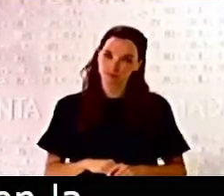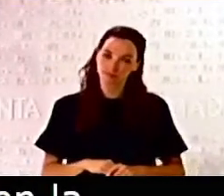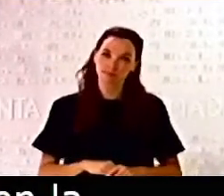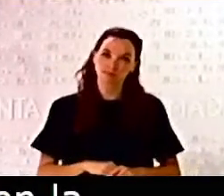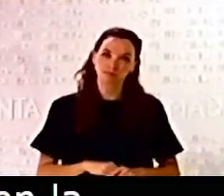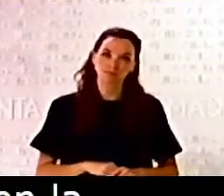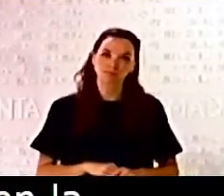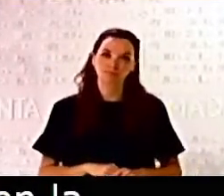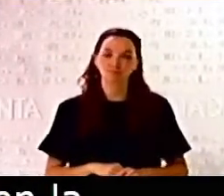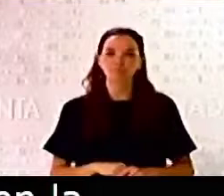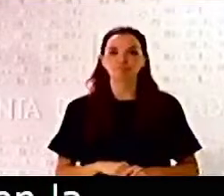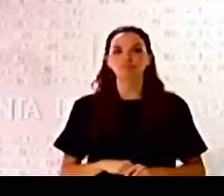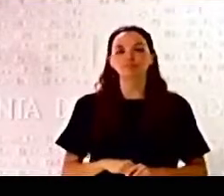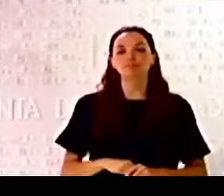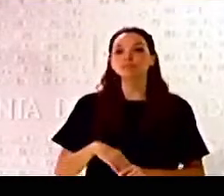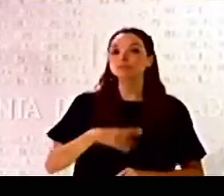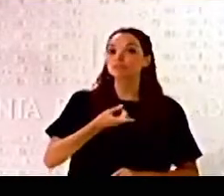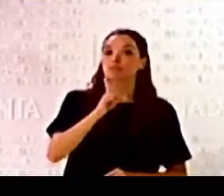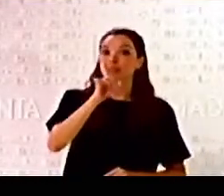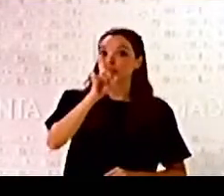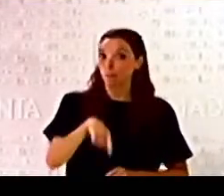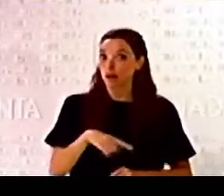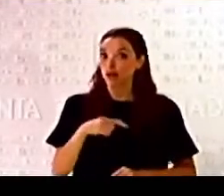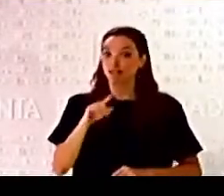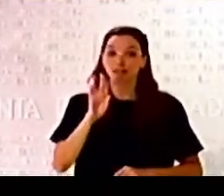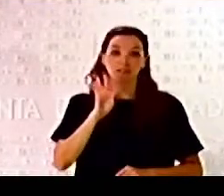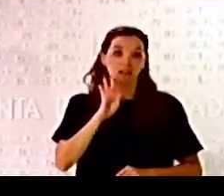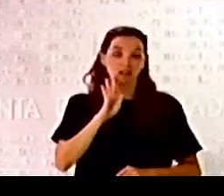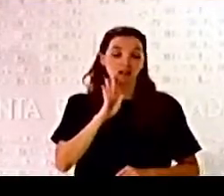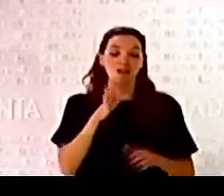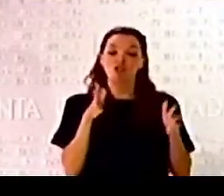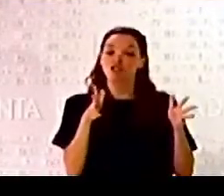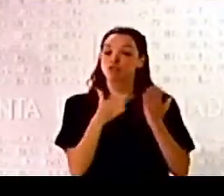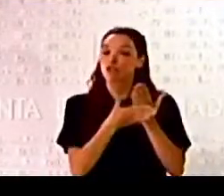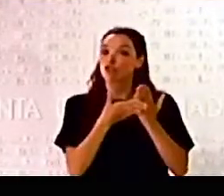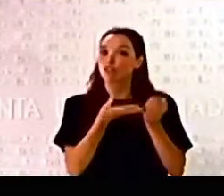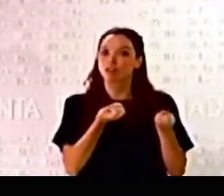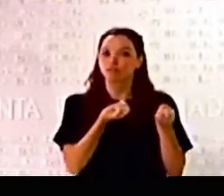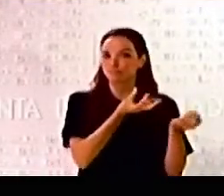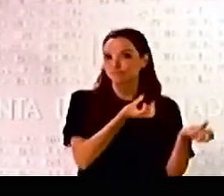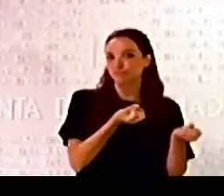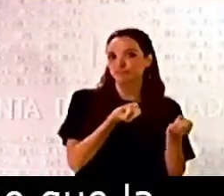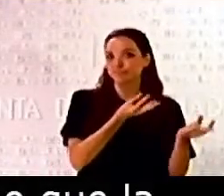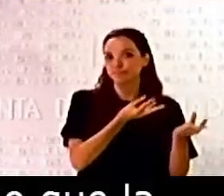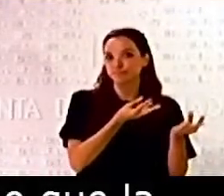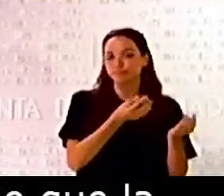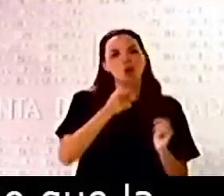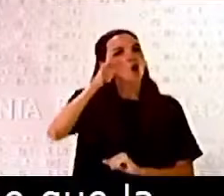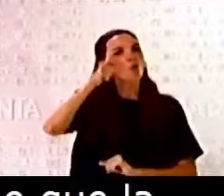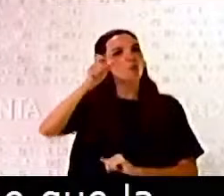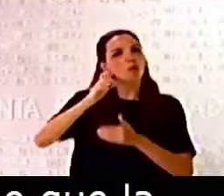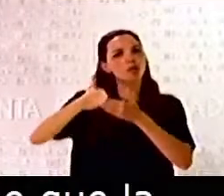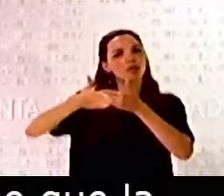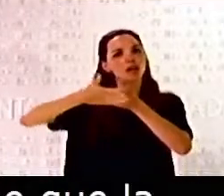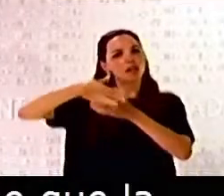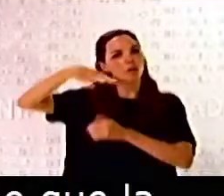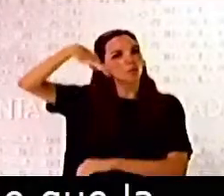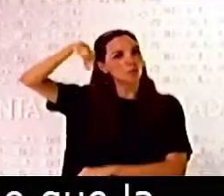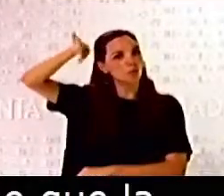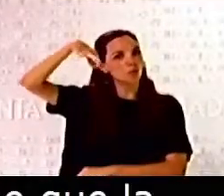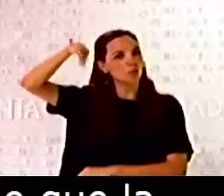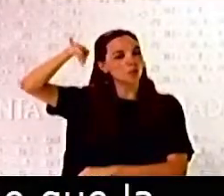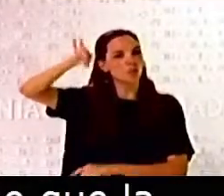También he informado al Consejo de Gobierno que la única localidad que se encuentra perimetrada en este momento en la Comunidad